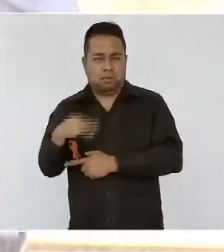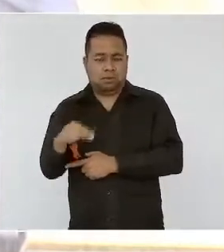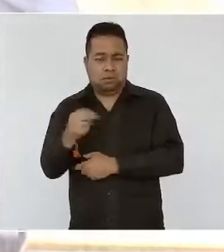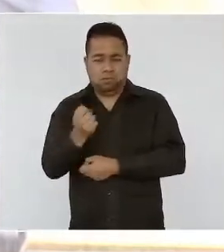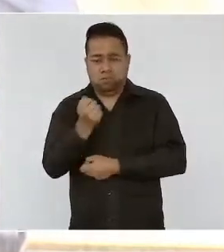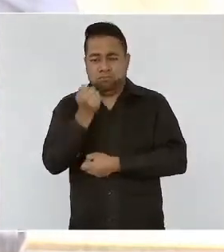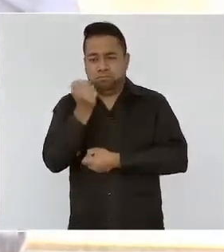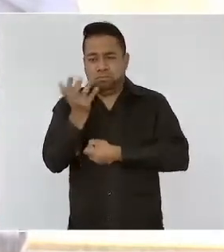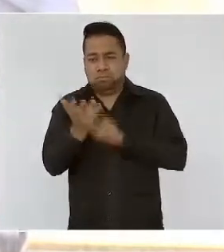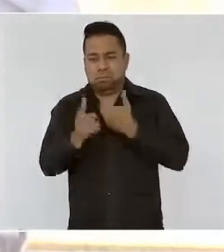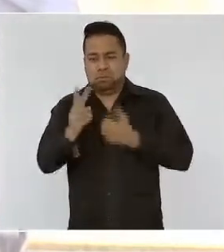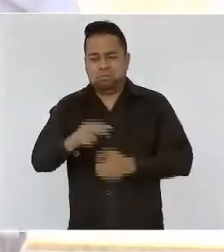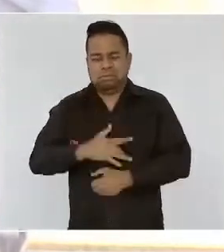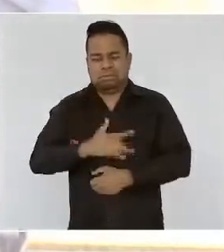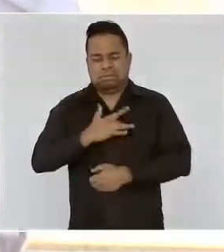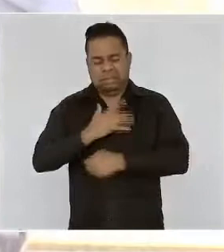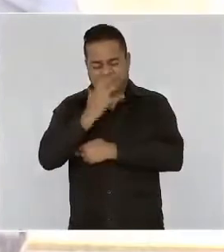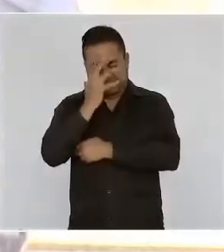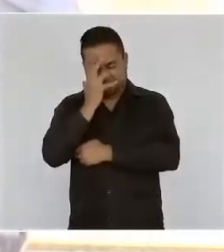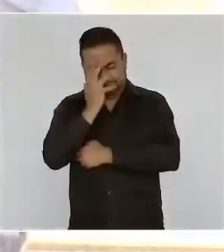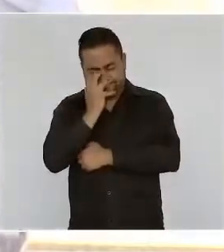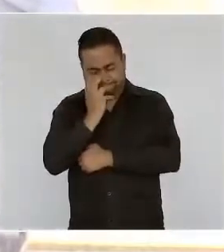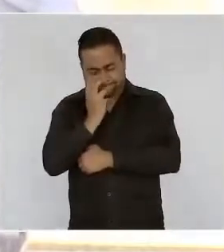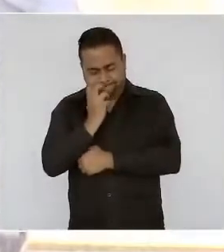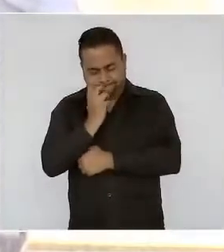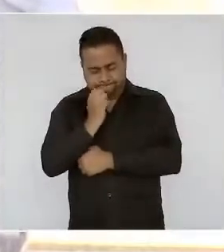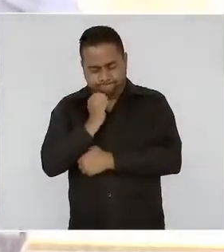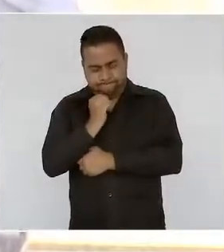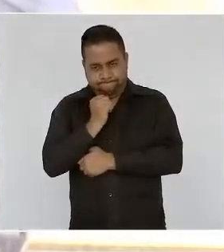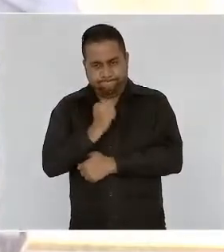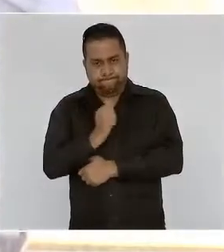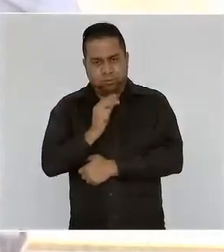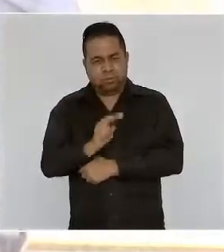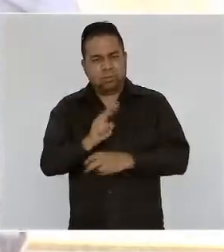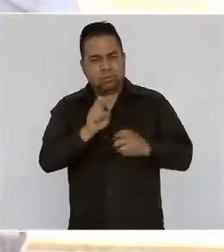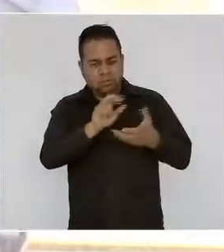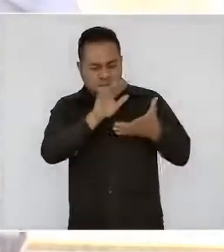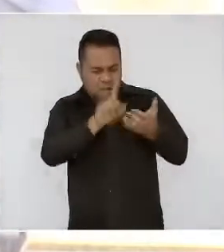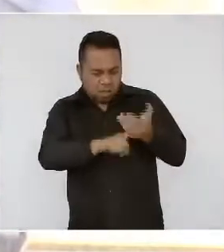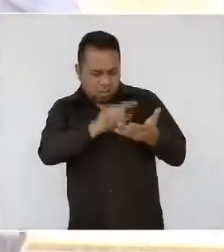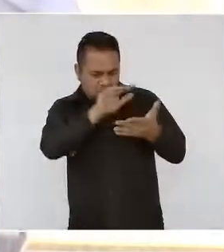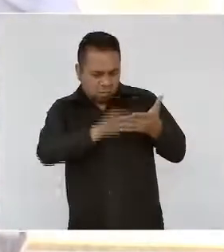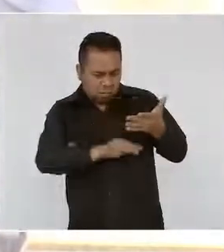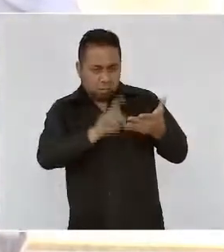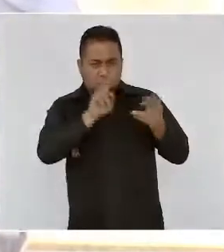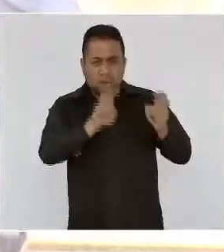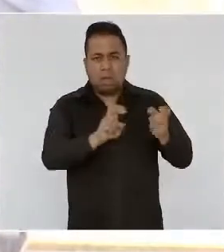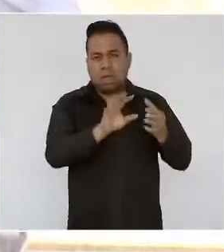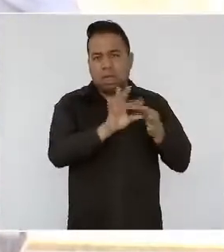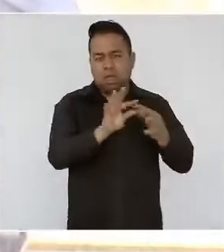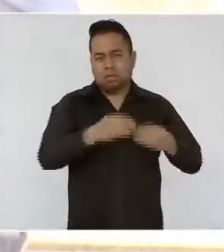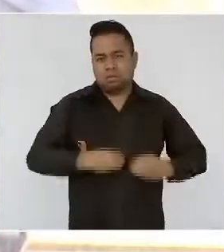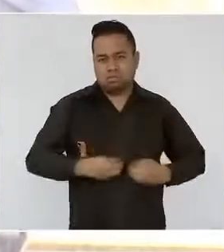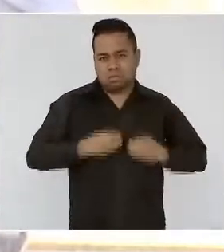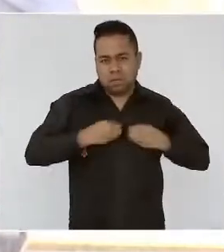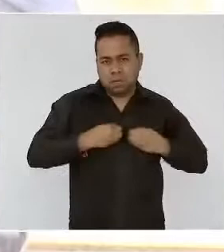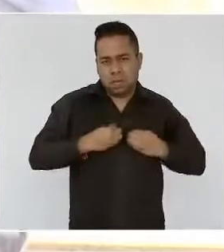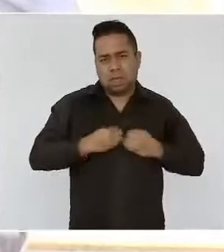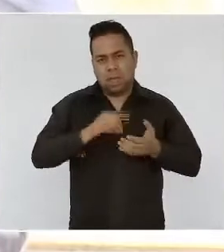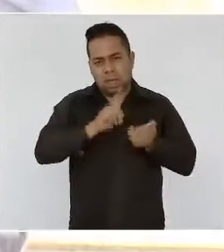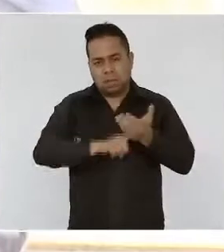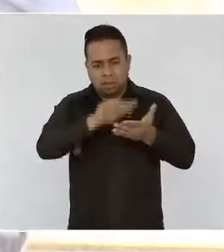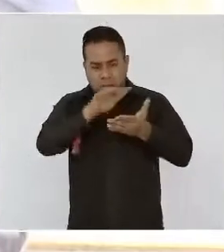Y es un poema muy triste porque es un poema que habla de la vida, de la muerte, de cómo